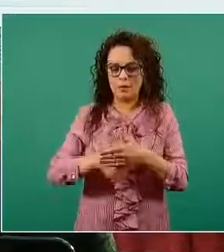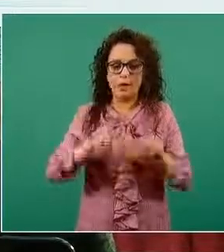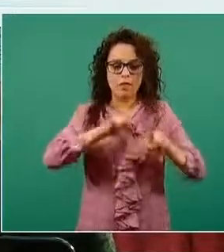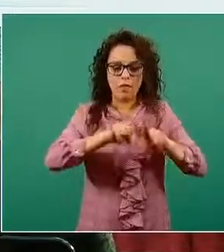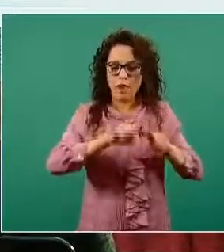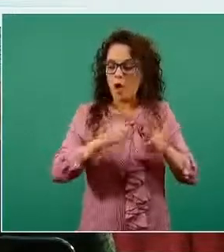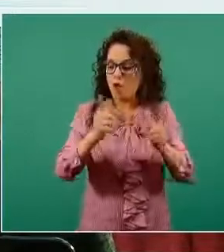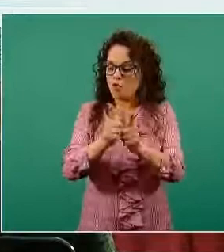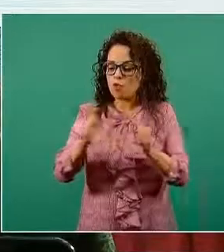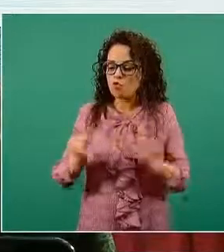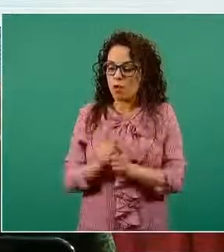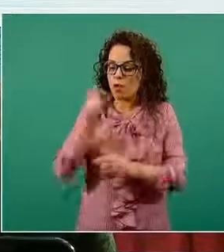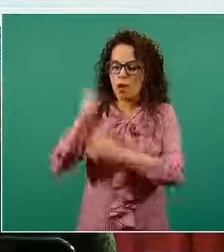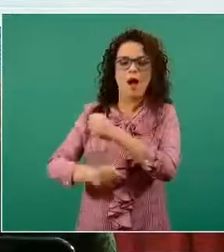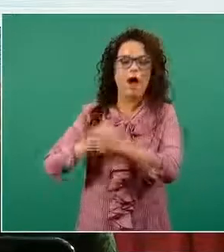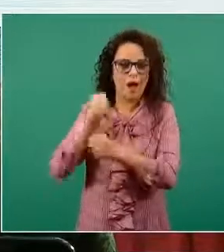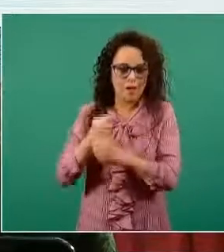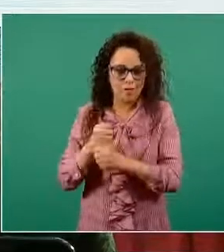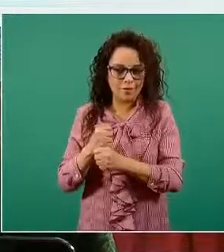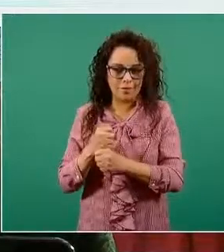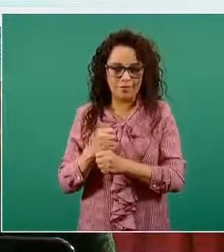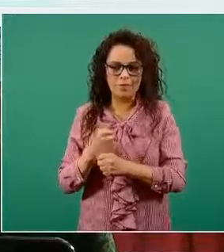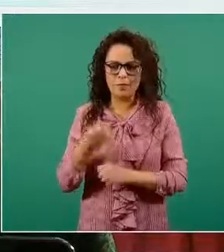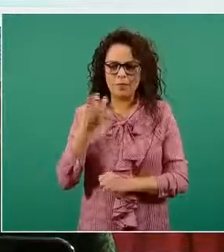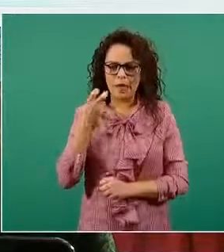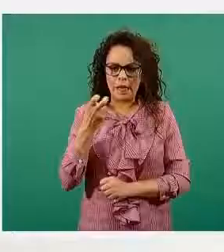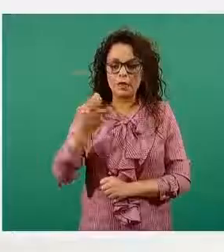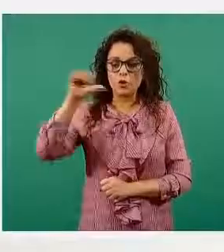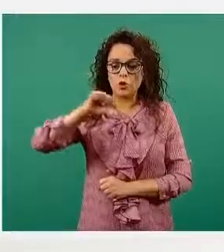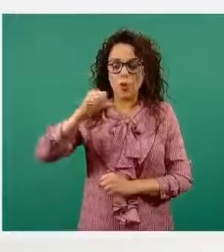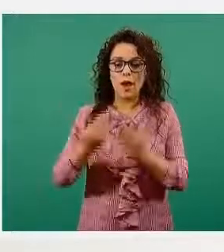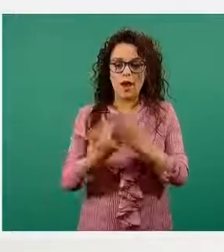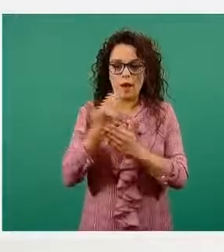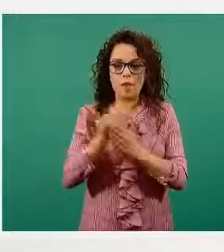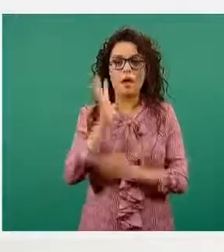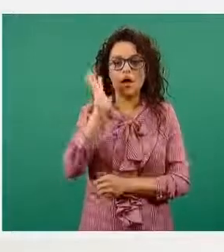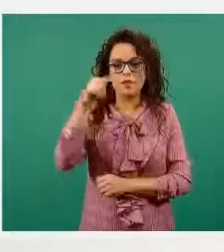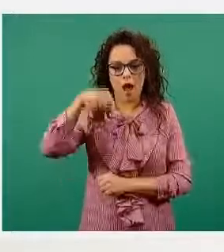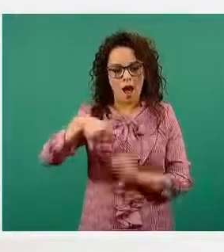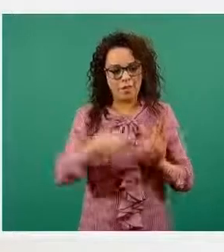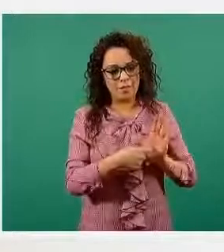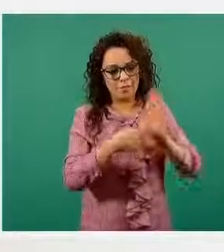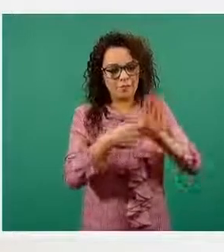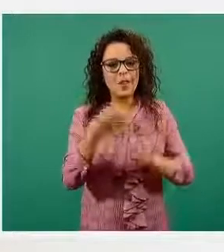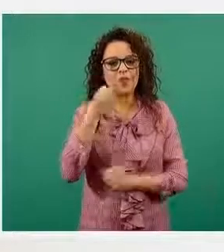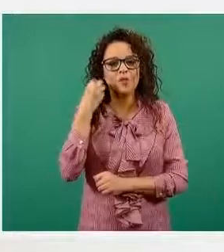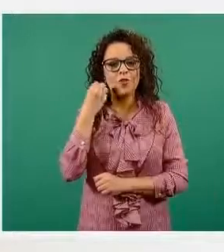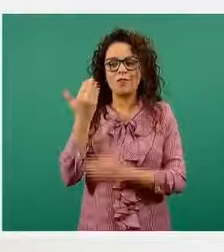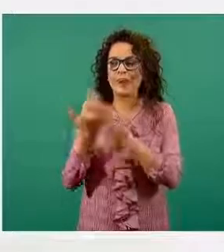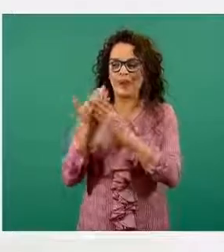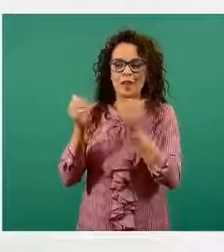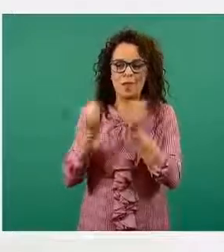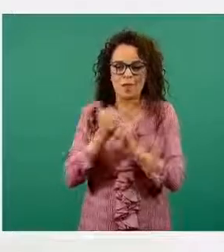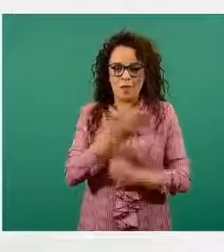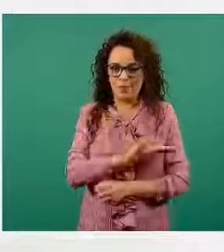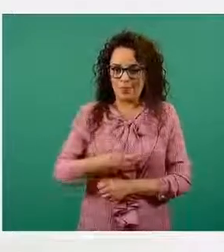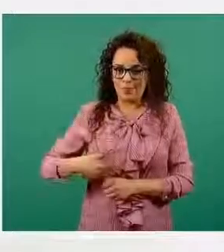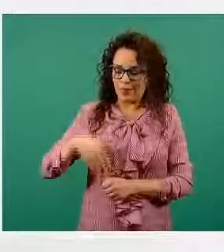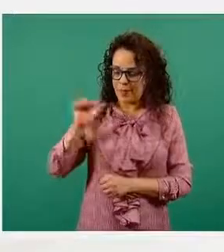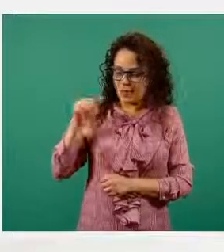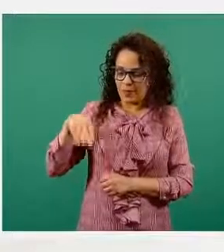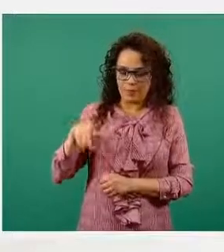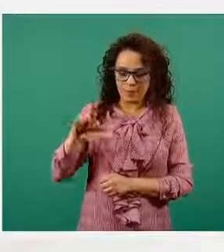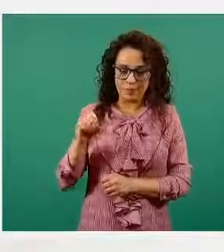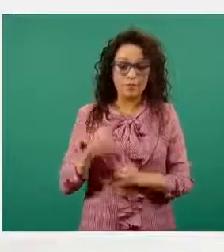de edad. Este número lo presentamos ya hoy por la mañana en la conferencia matutina del presidente y es lo que